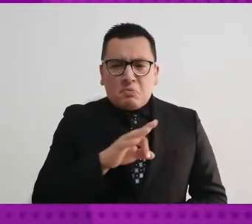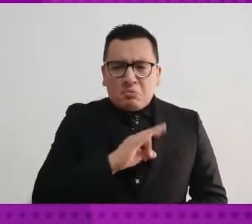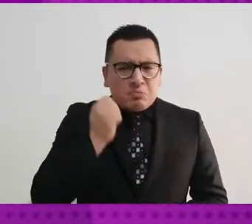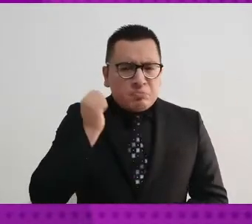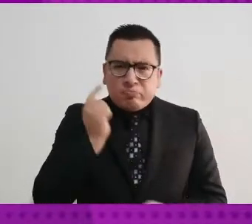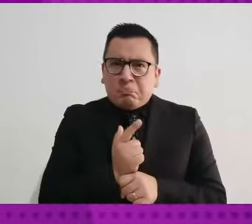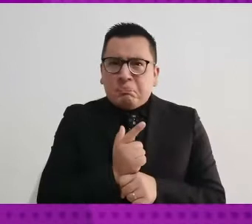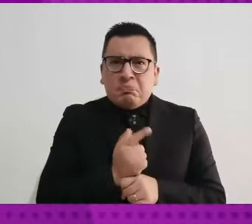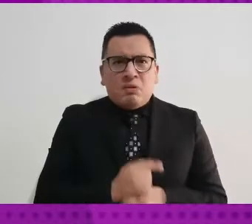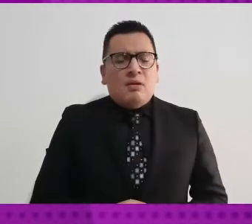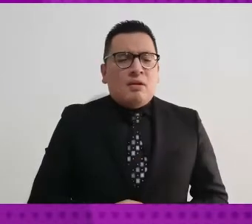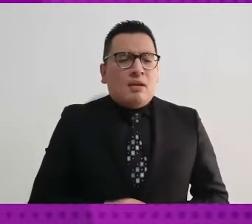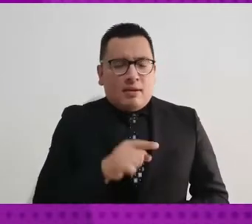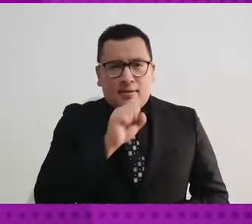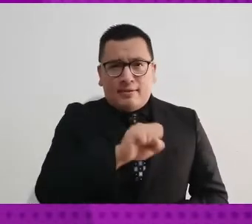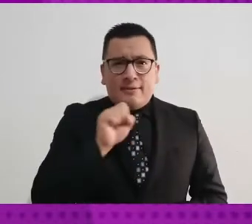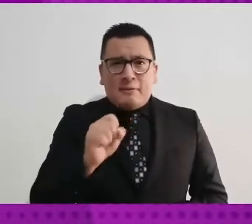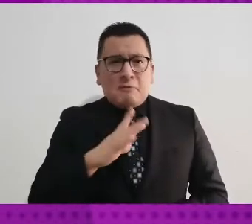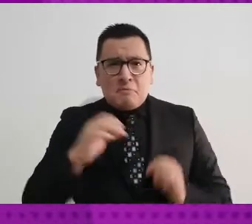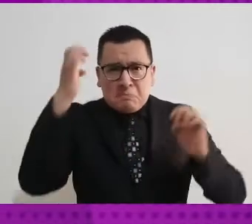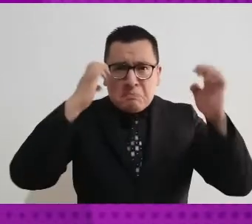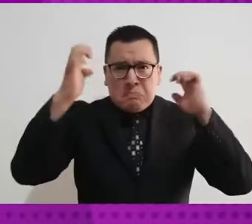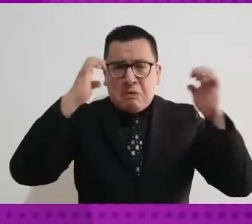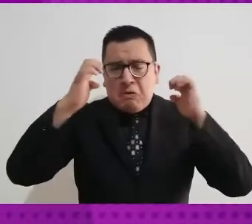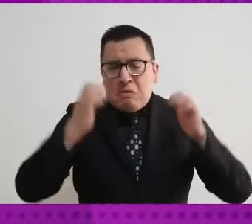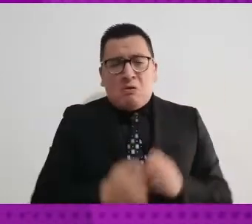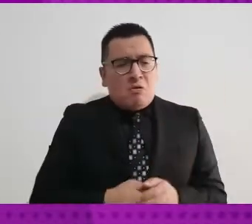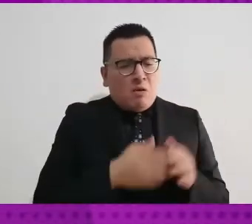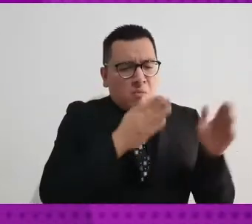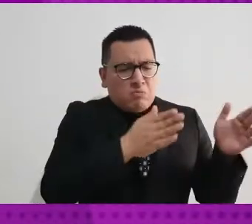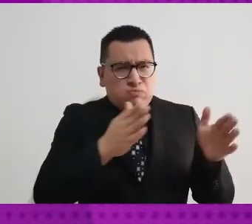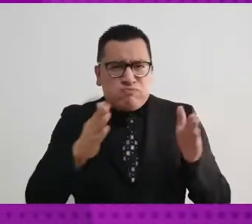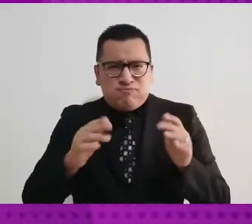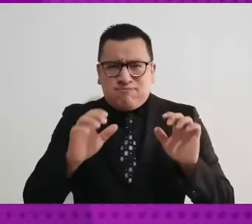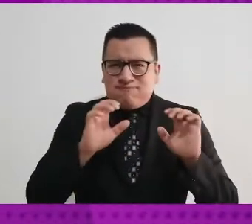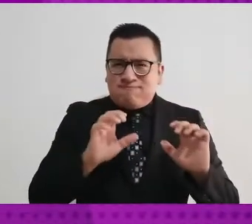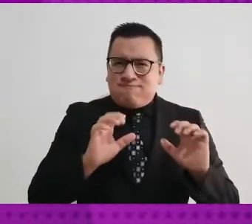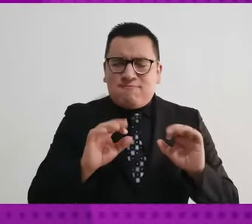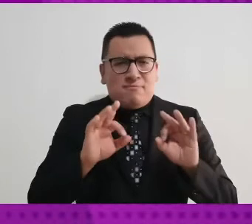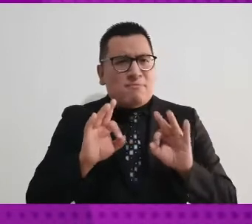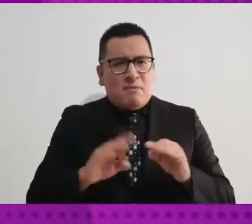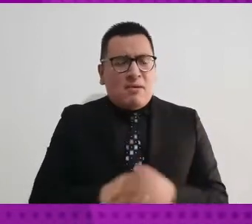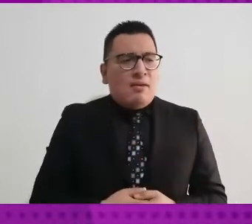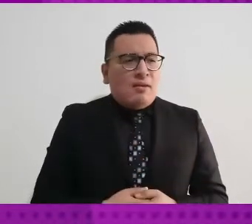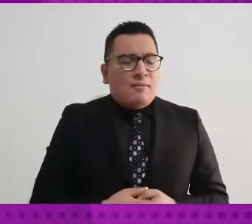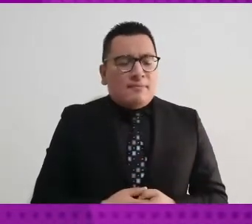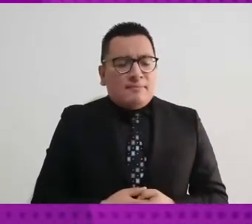ustedes ahí en Saltillo, en esta exposición tan perfectamente cuidada, con una